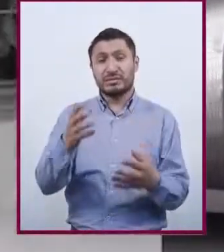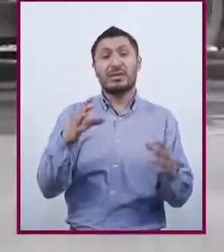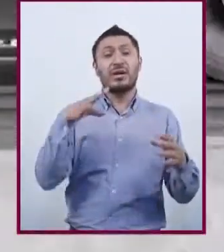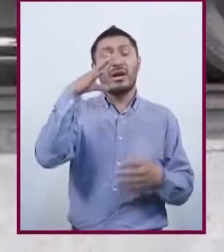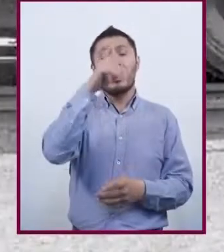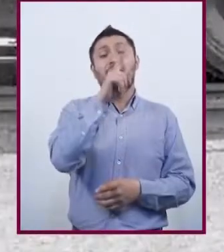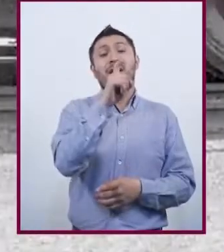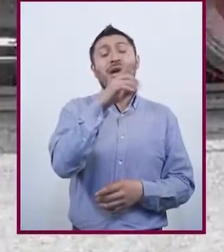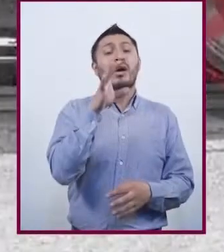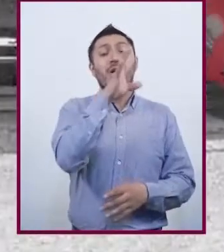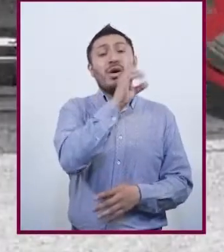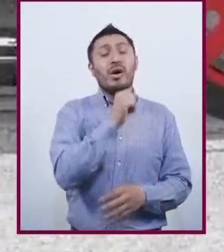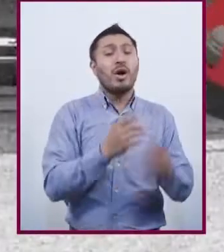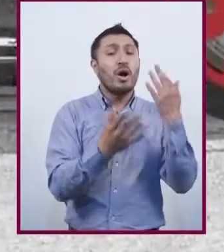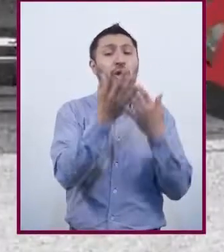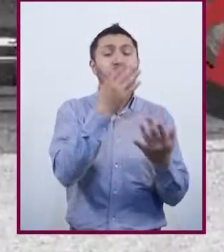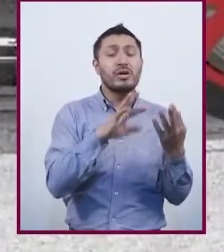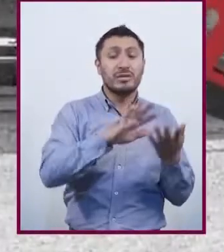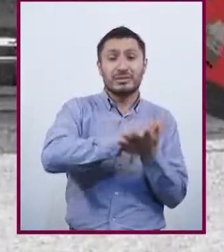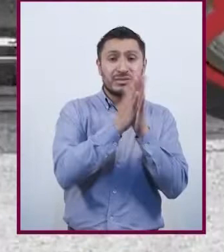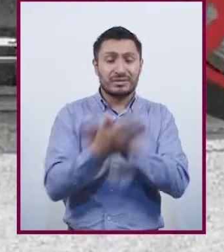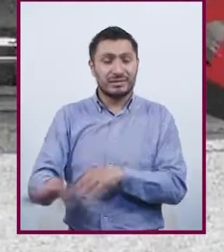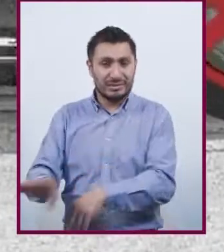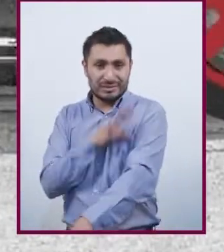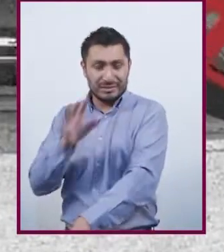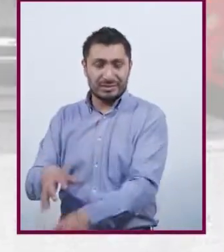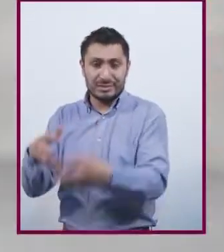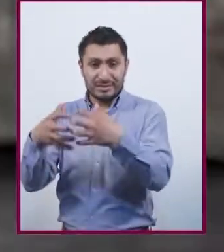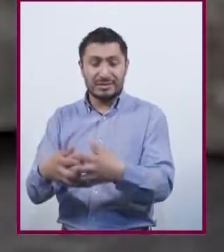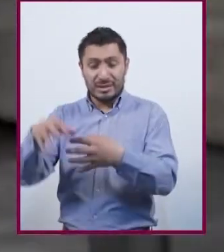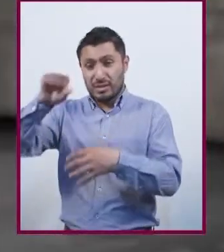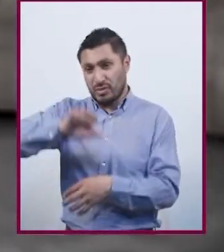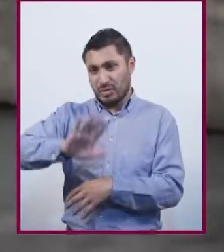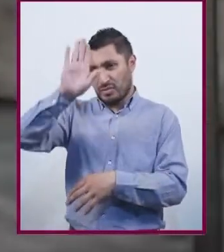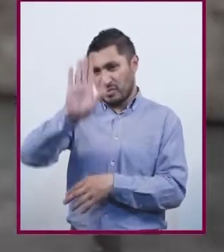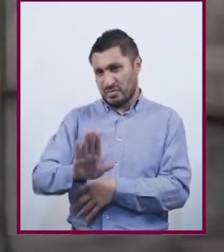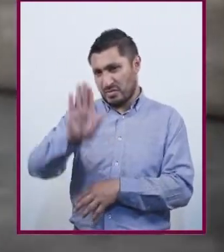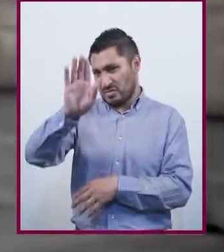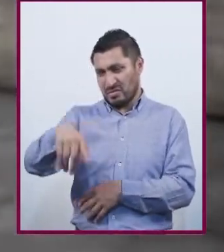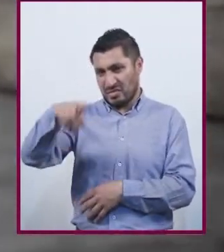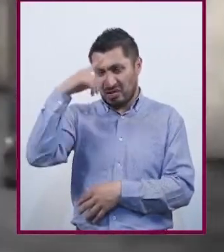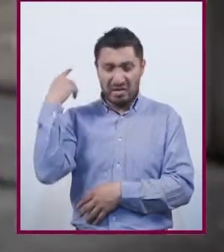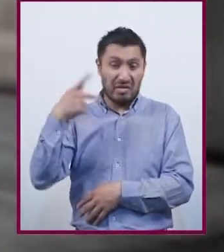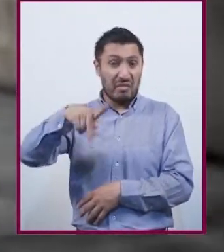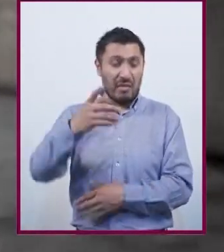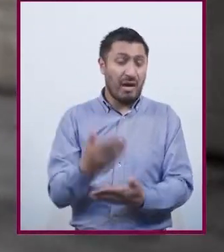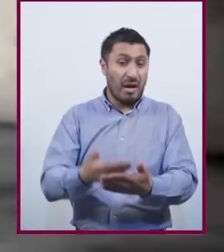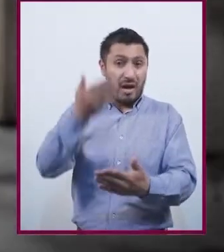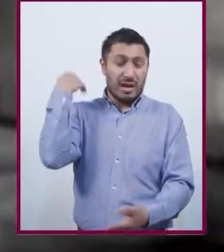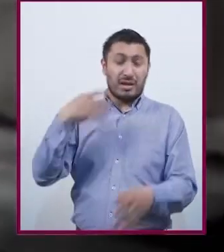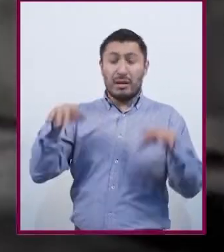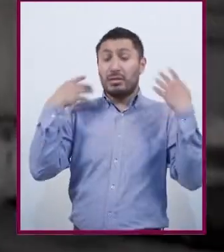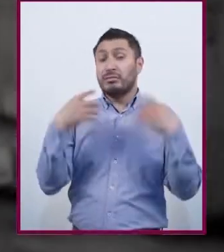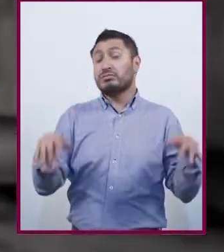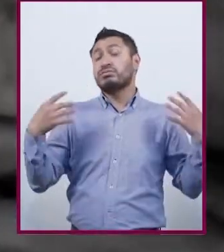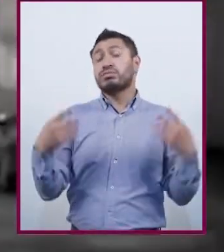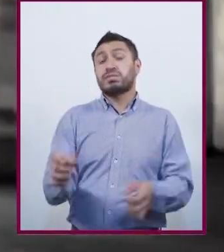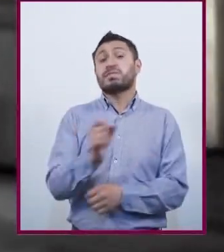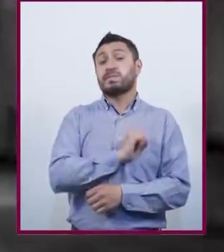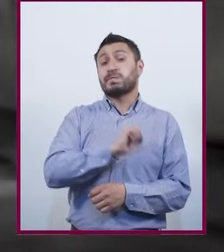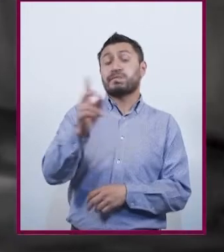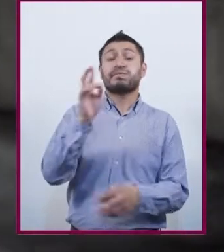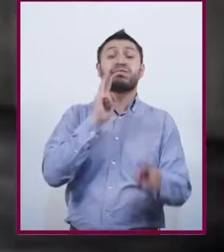que transformaba el calor del agua en energía mecánica. Hoy esto puede parecernos sencillo, pero en su momento fue una